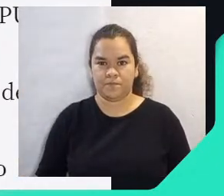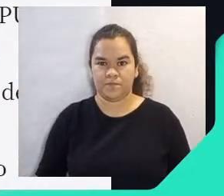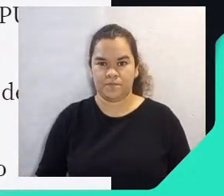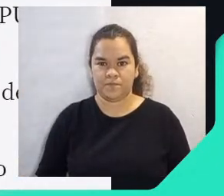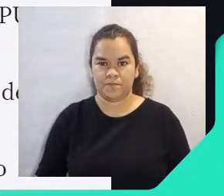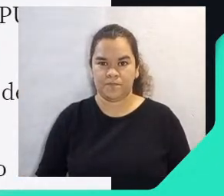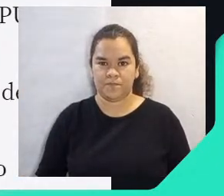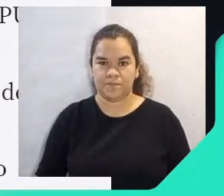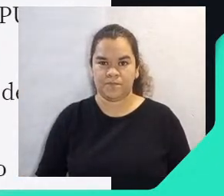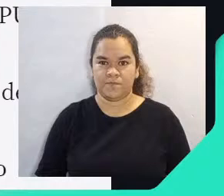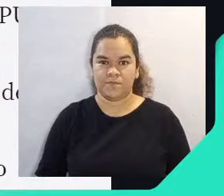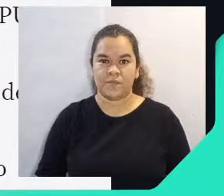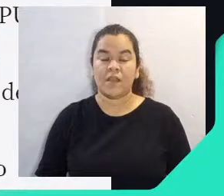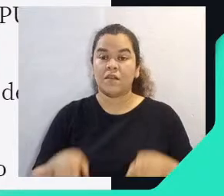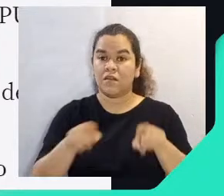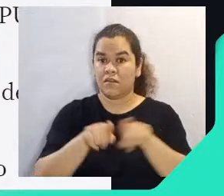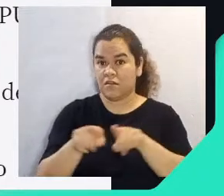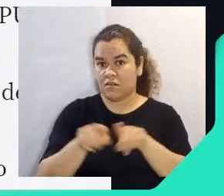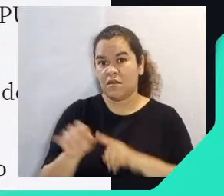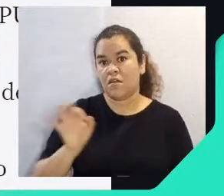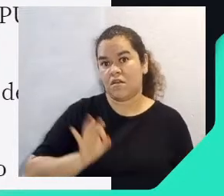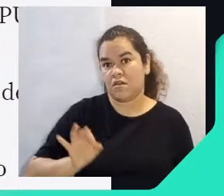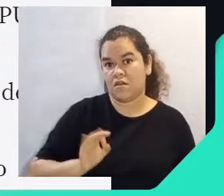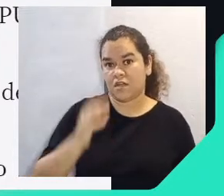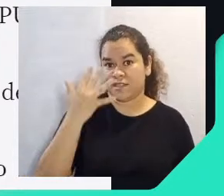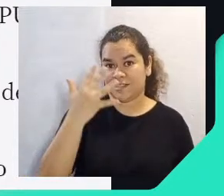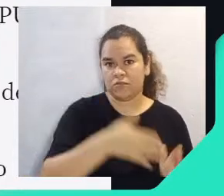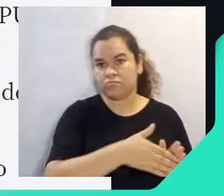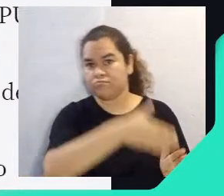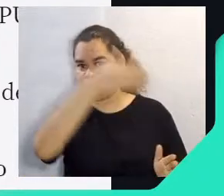En esta carrera de 5 años, también